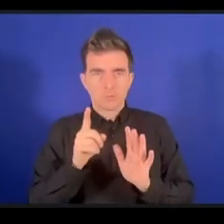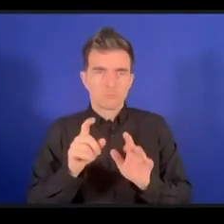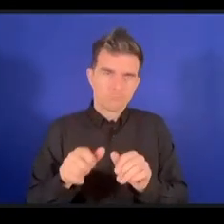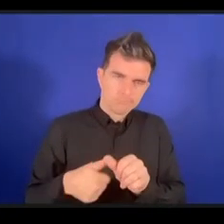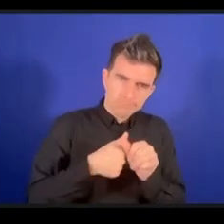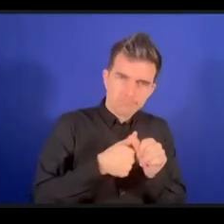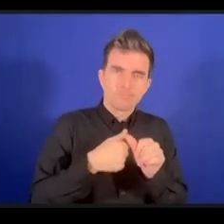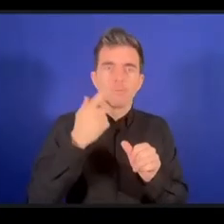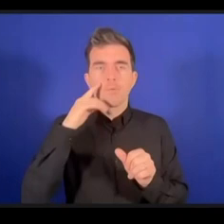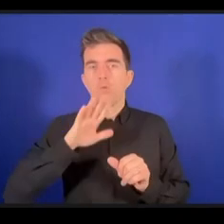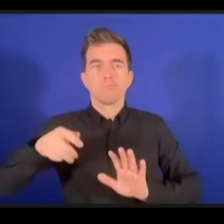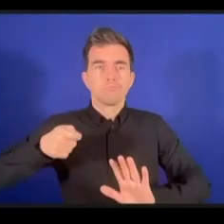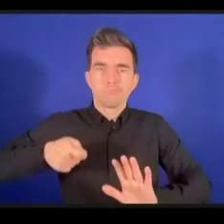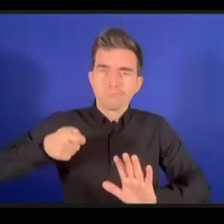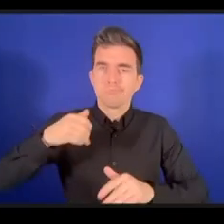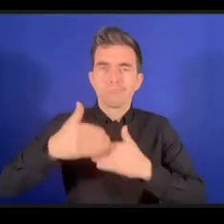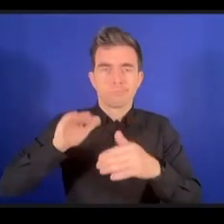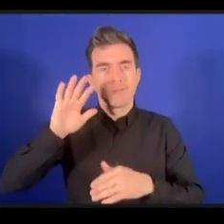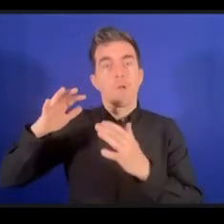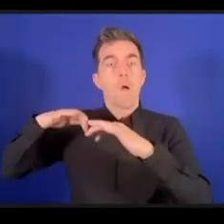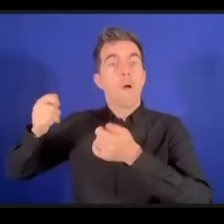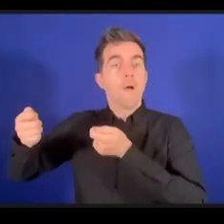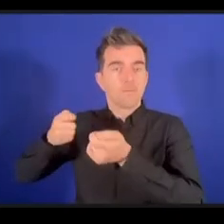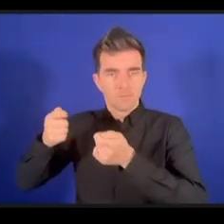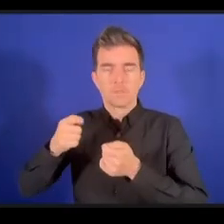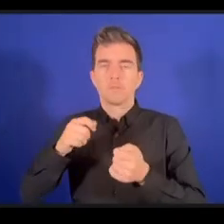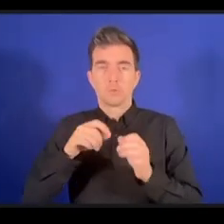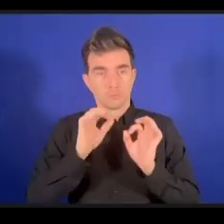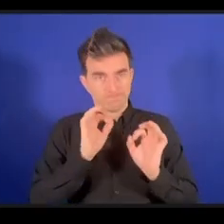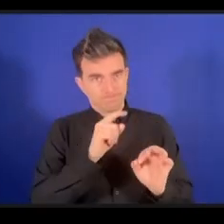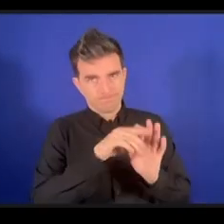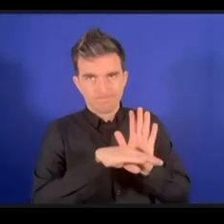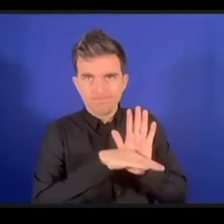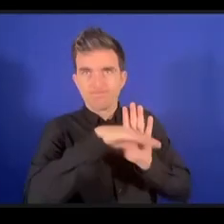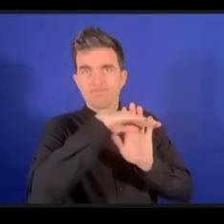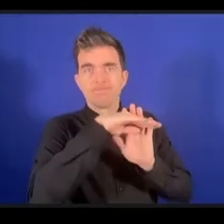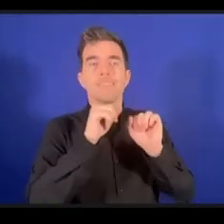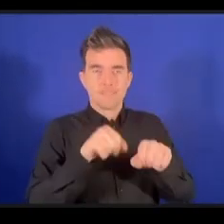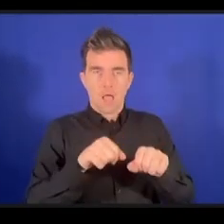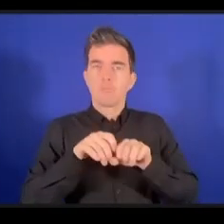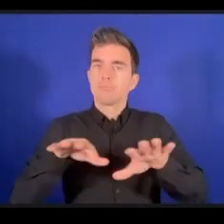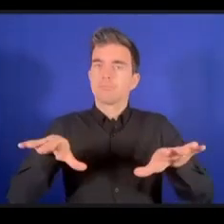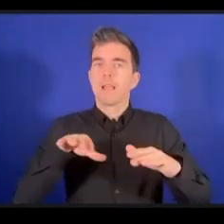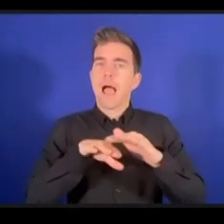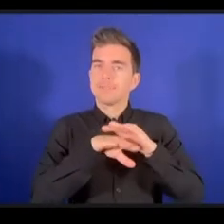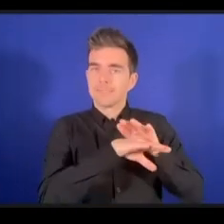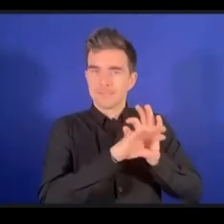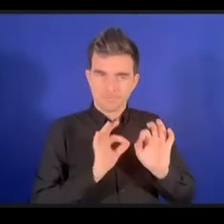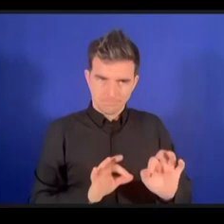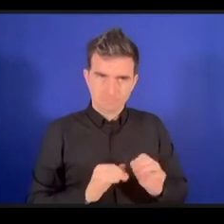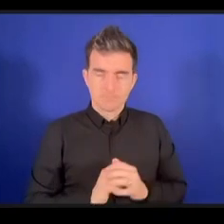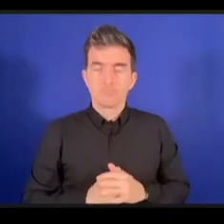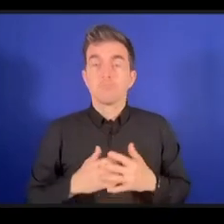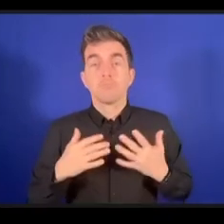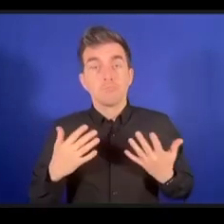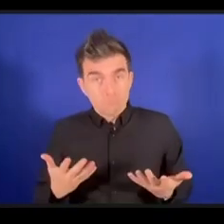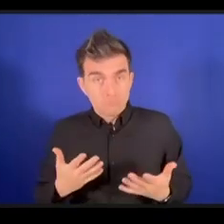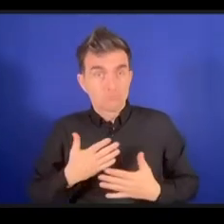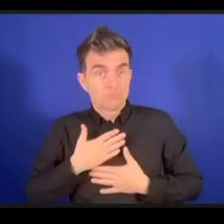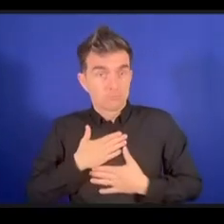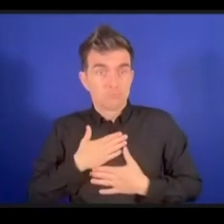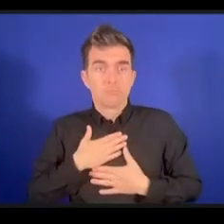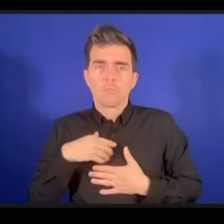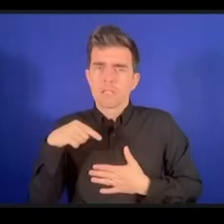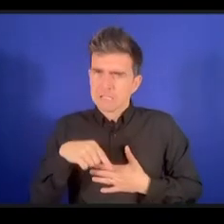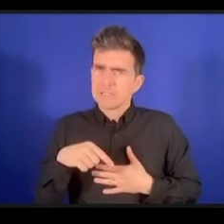también que indica que Hay ciertos niveles que se deben hacer accesibles pero lo dicho es un debate sumamente